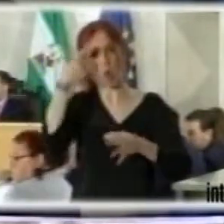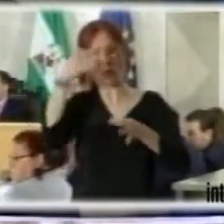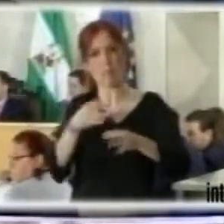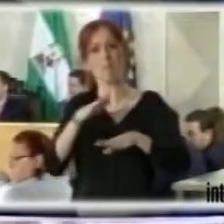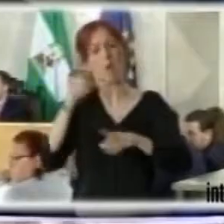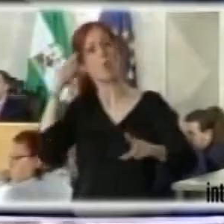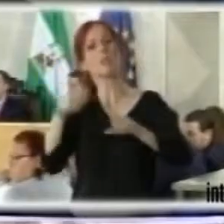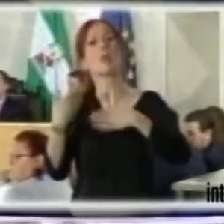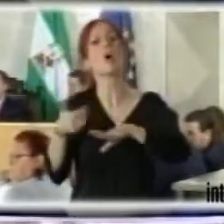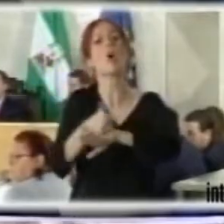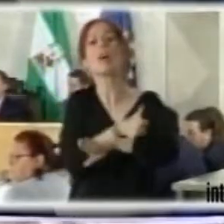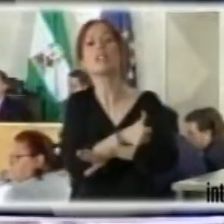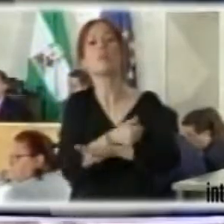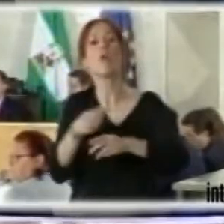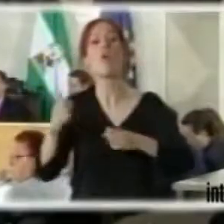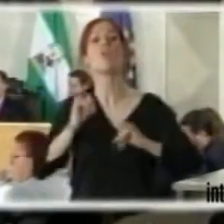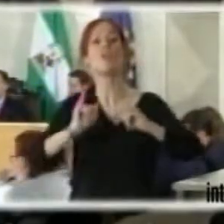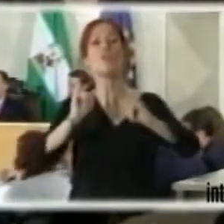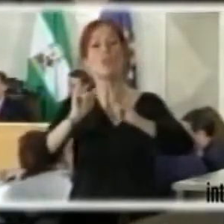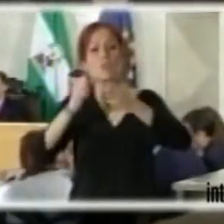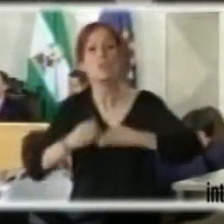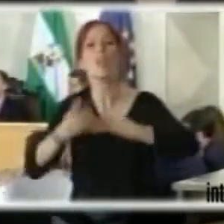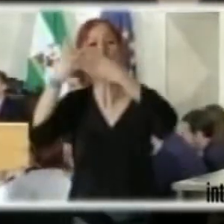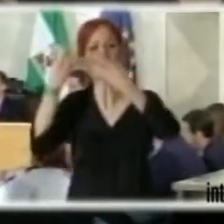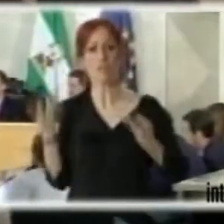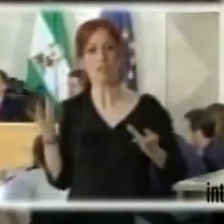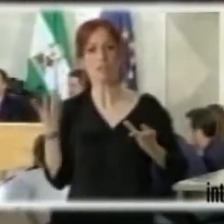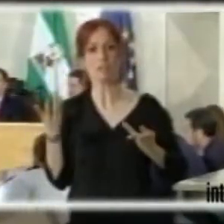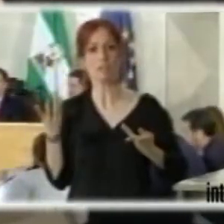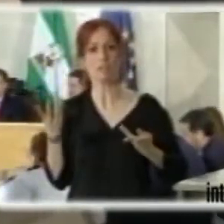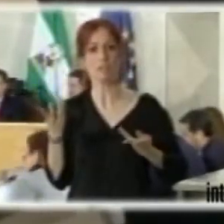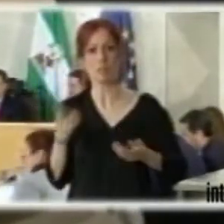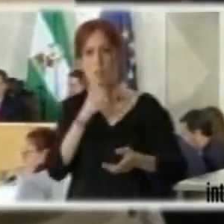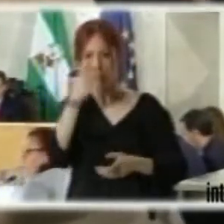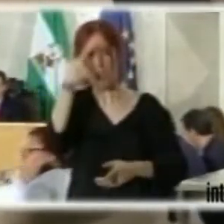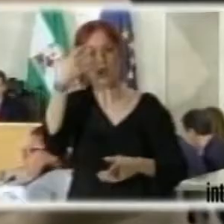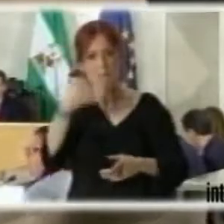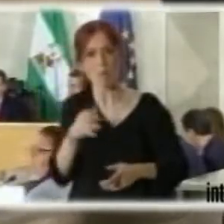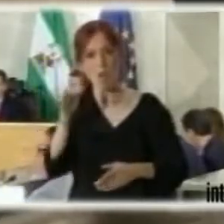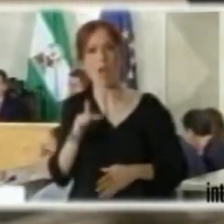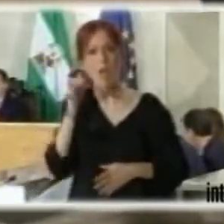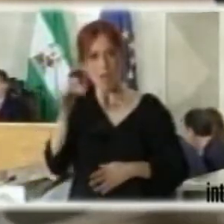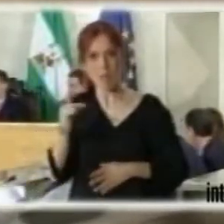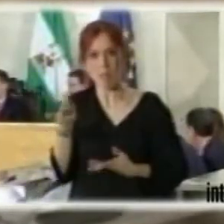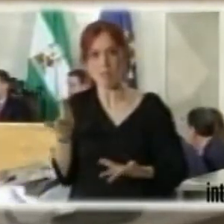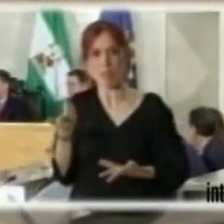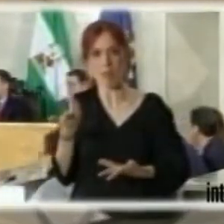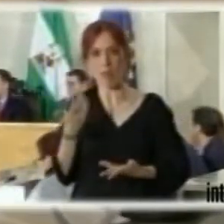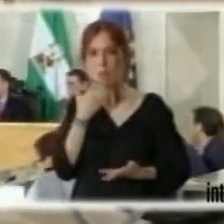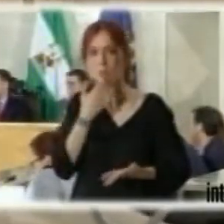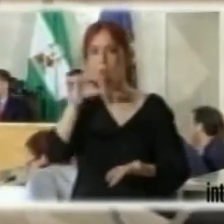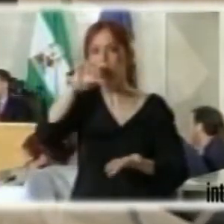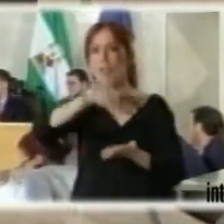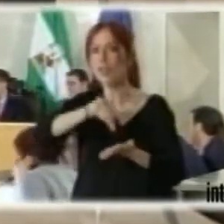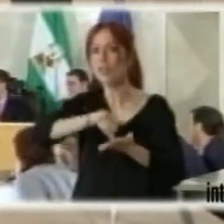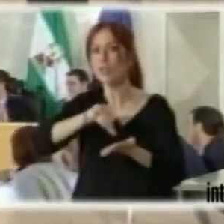ciudadanos puedan disfrutar y poner en valor un edificio que sin duda va a ser un activo y un revulsivo, porque creemos que además va a ser mucho más revulsivo del centro histórico si ese